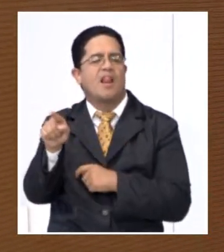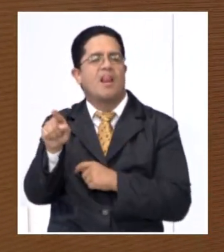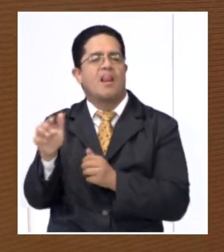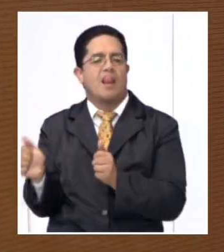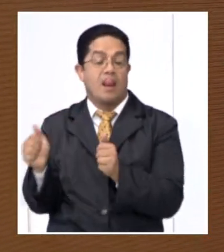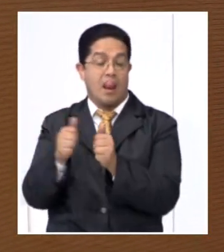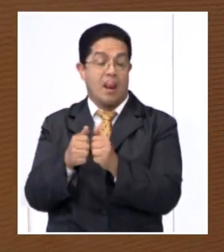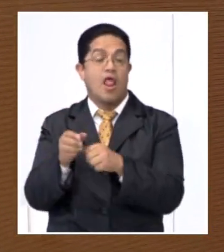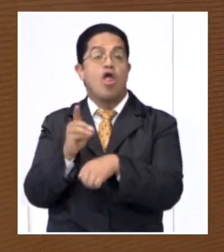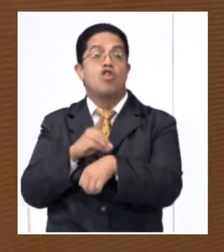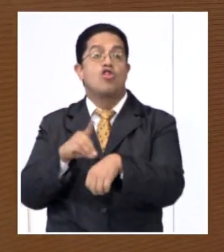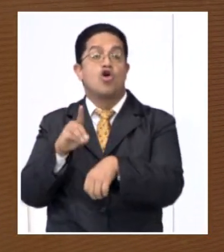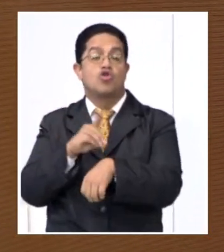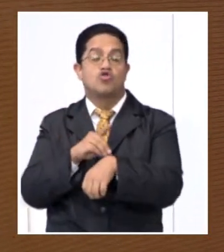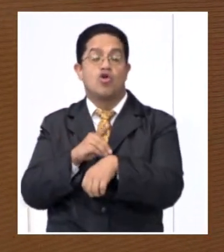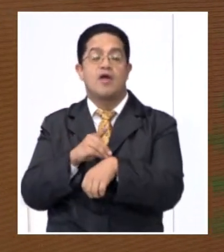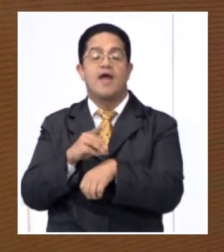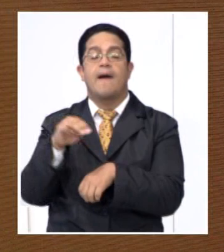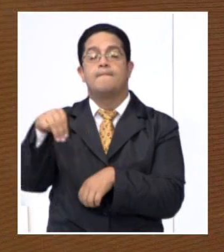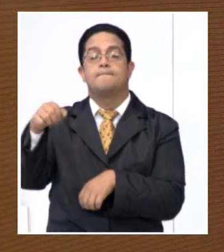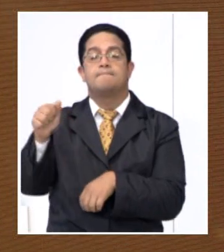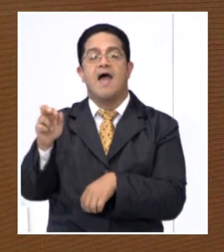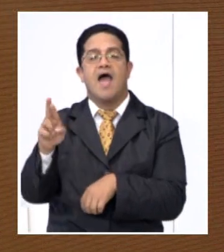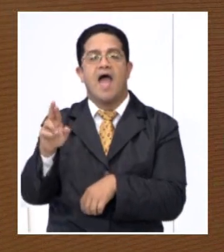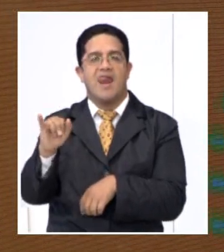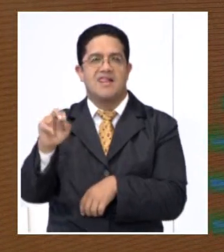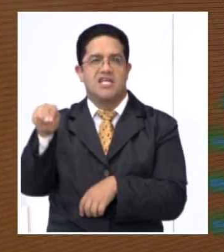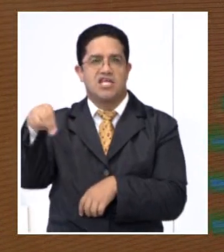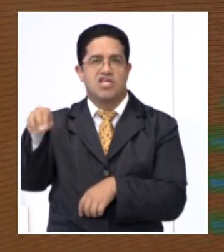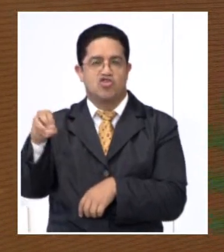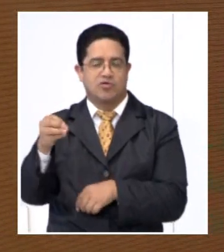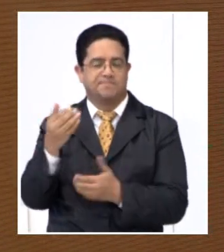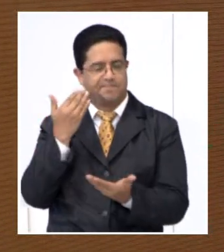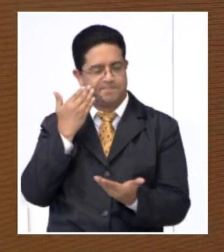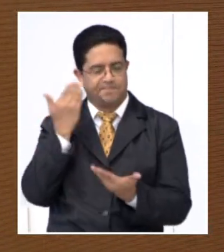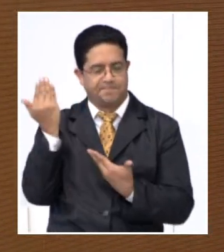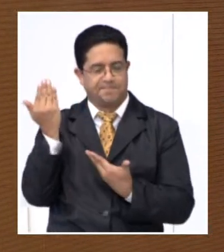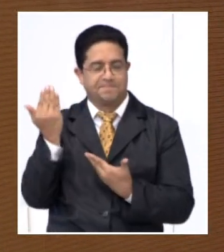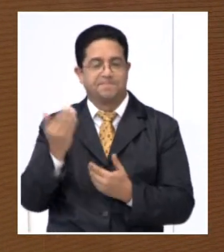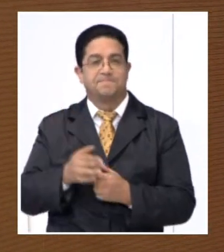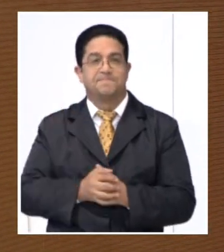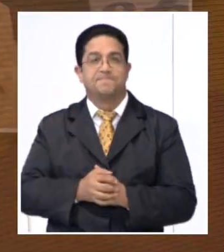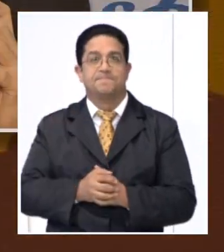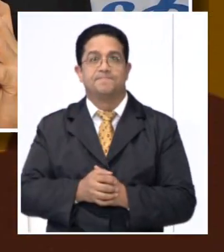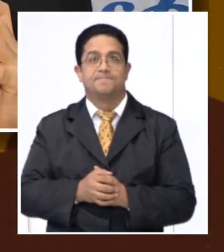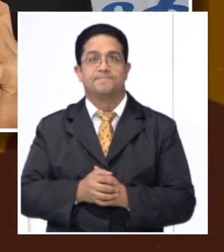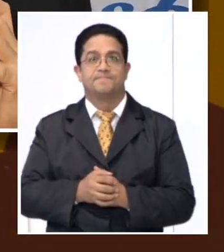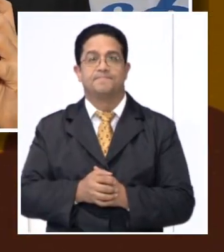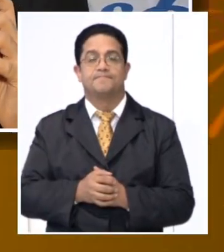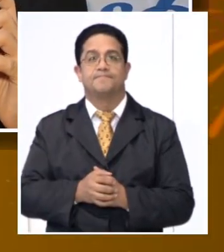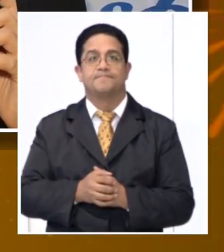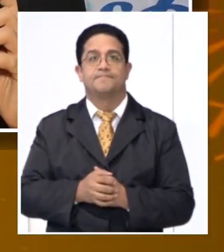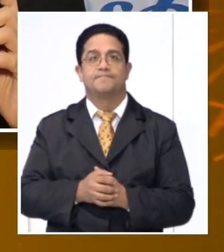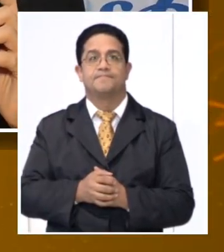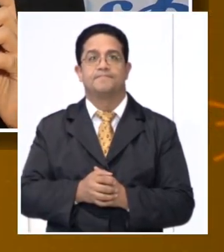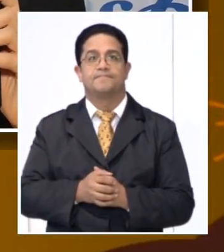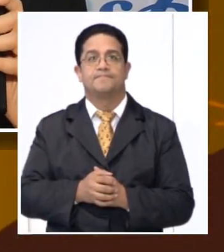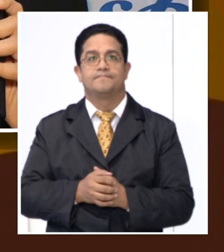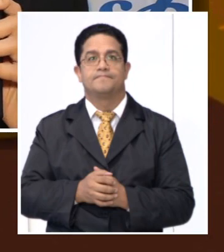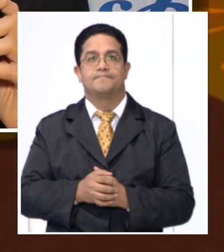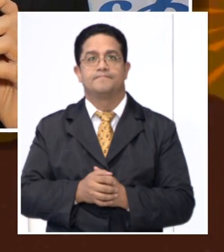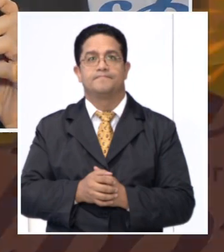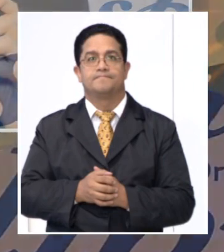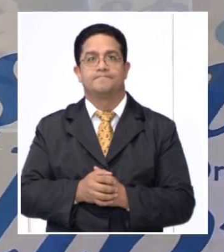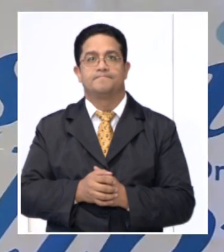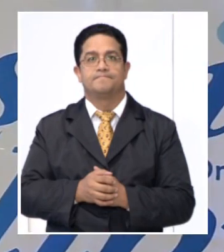la doctora Sajixa Mariño, médico otorrinolaringólogo. José Francisco. Así es, gracias por este contacto. Nosotros en